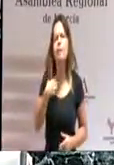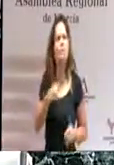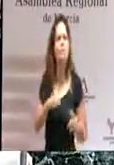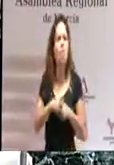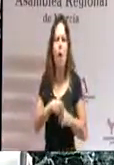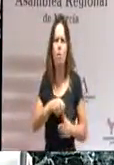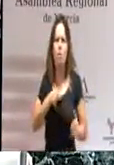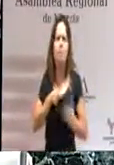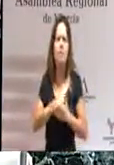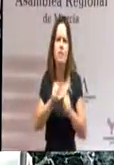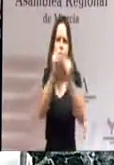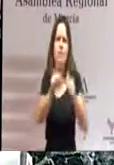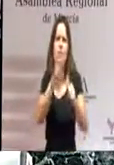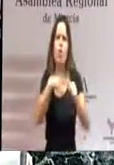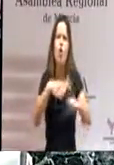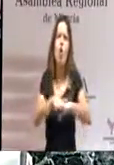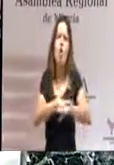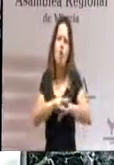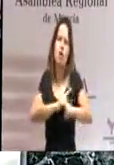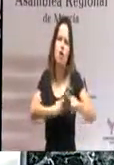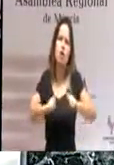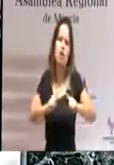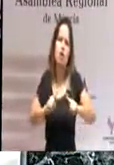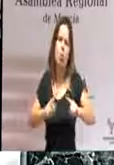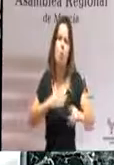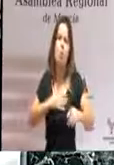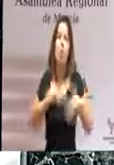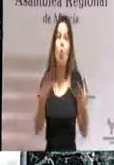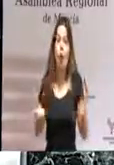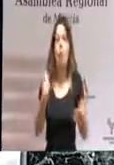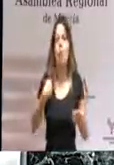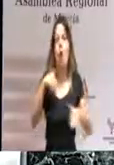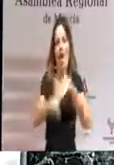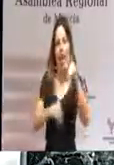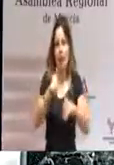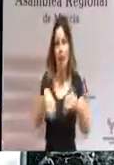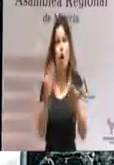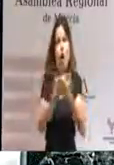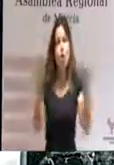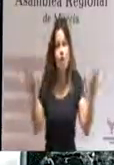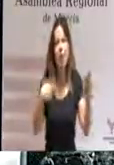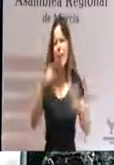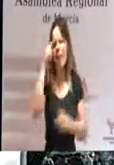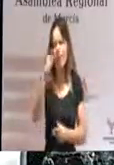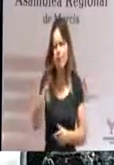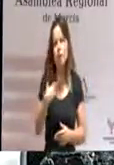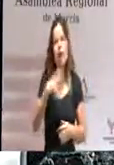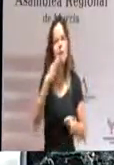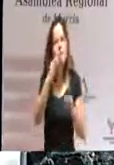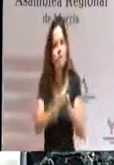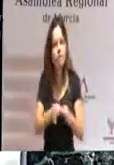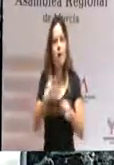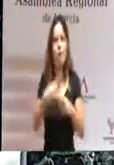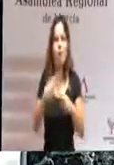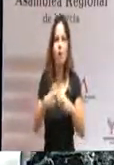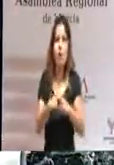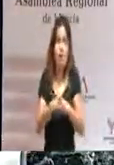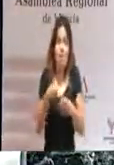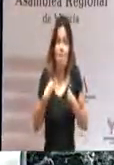expresión de soberanía popular que existe, que son las elecciones. La confianza, el respeto, la credibilidad en política como en la